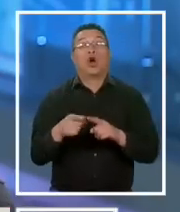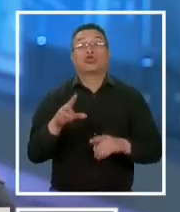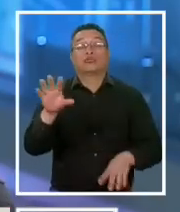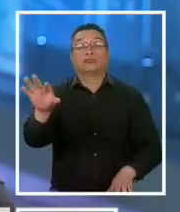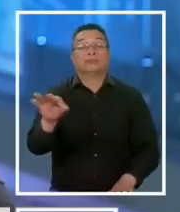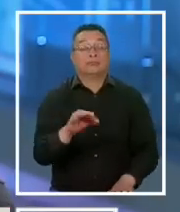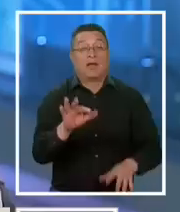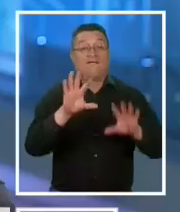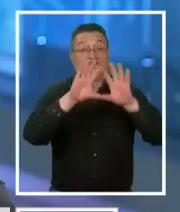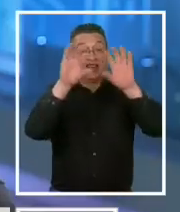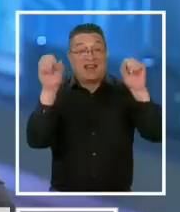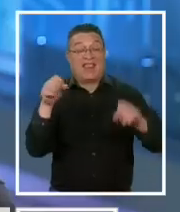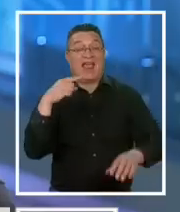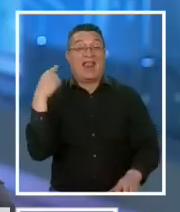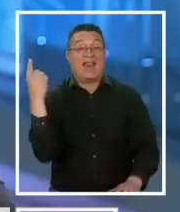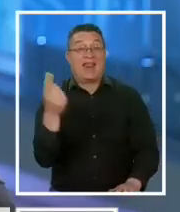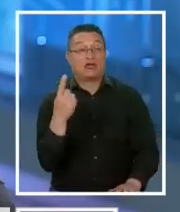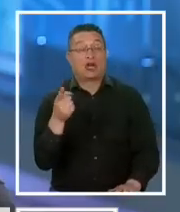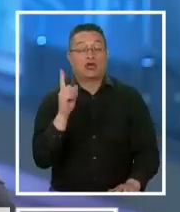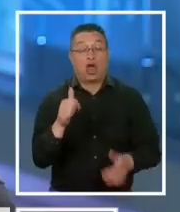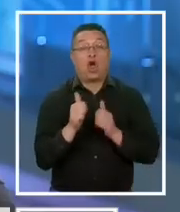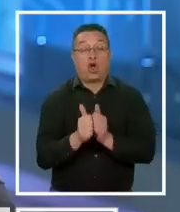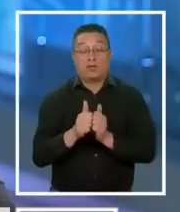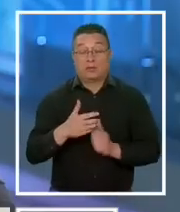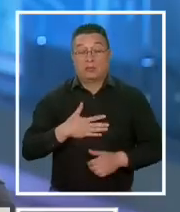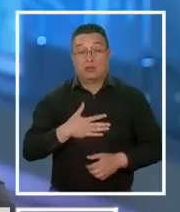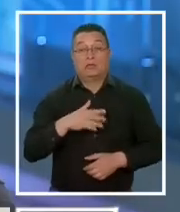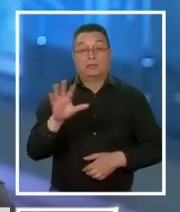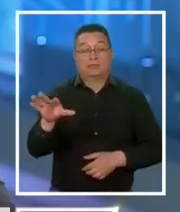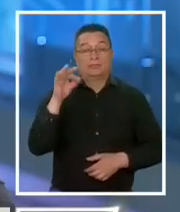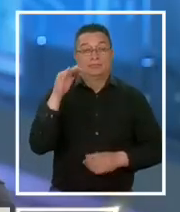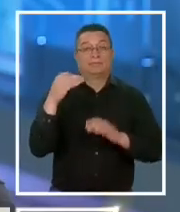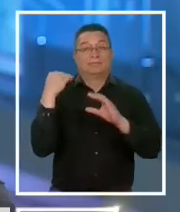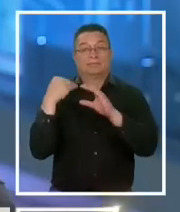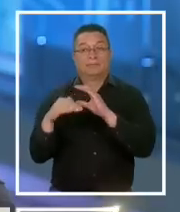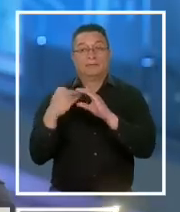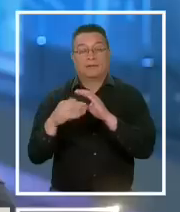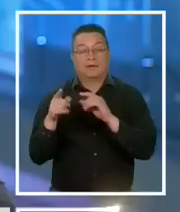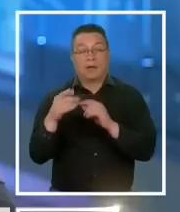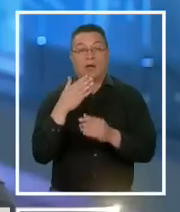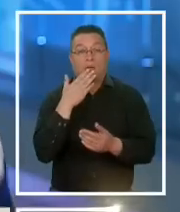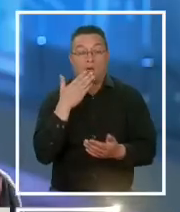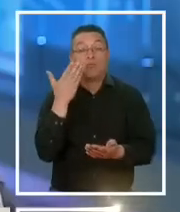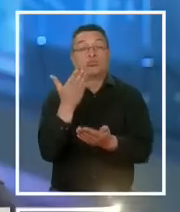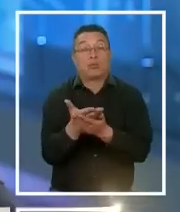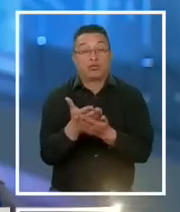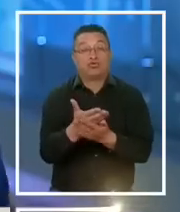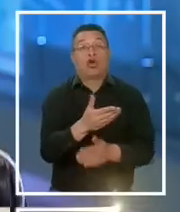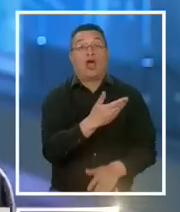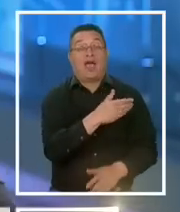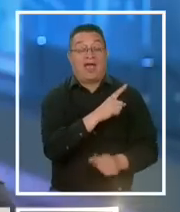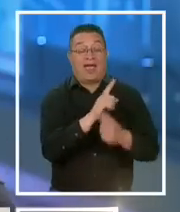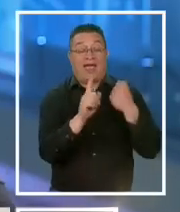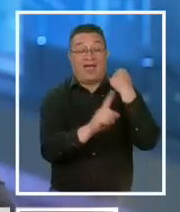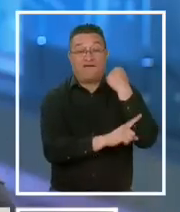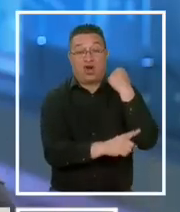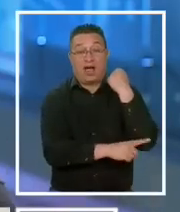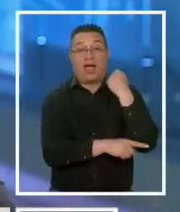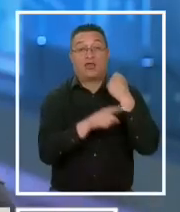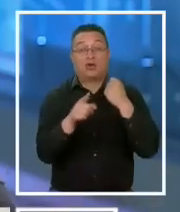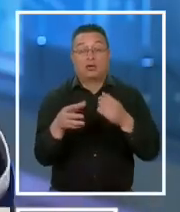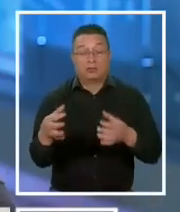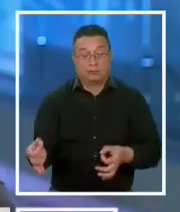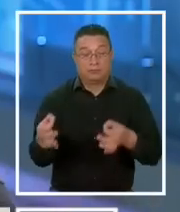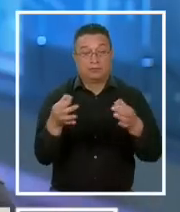la fiscalía nacional y de hecho un colega mío encontró los correos electrónicos propuso a través de una abogada de ese tiempo de la fiscalía nacional